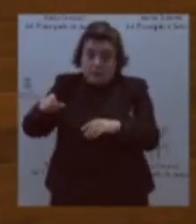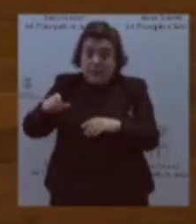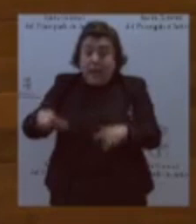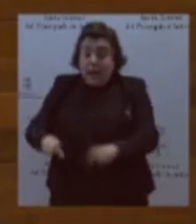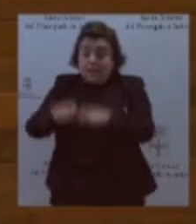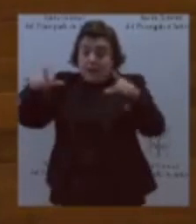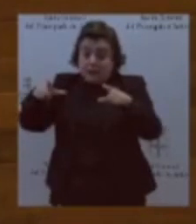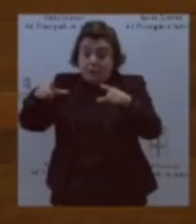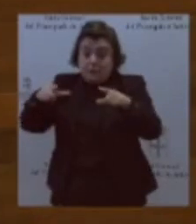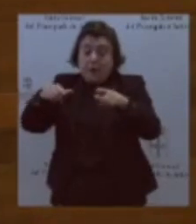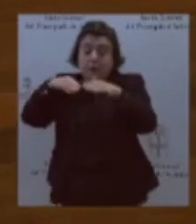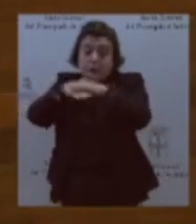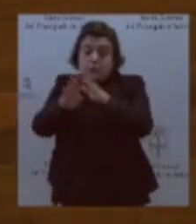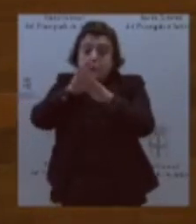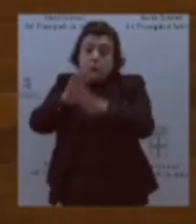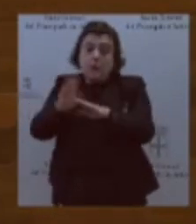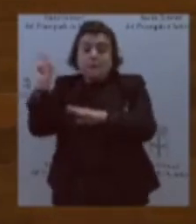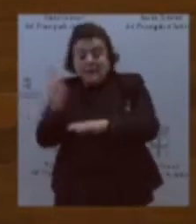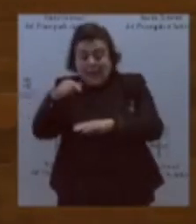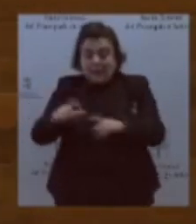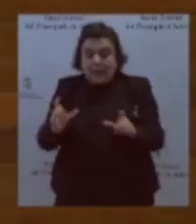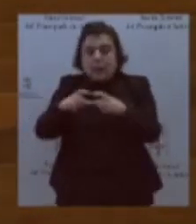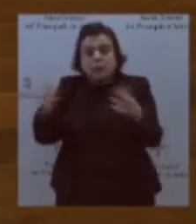una iniciativa que evidentemente no se cumplió.